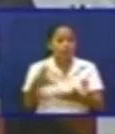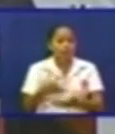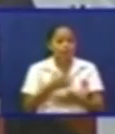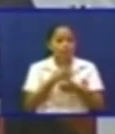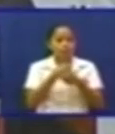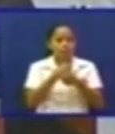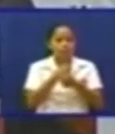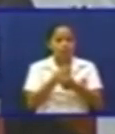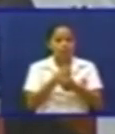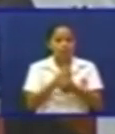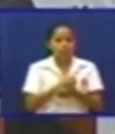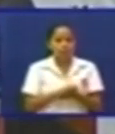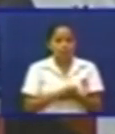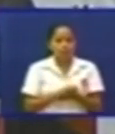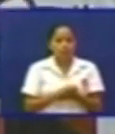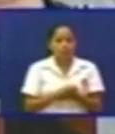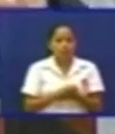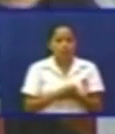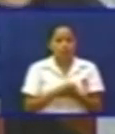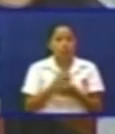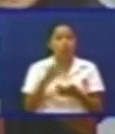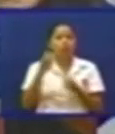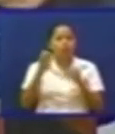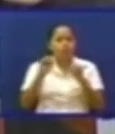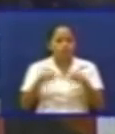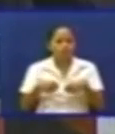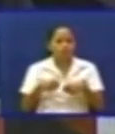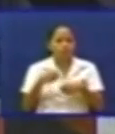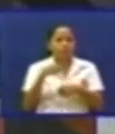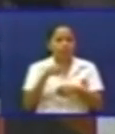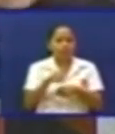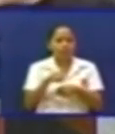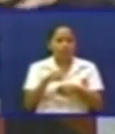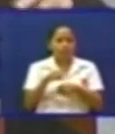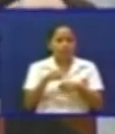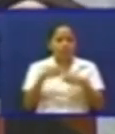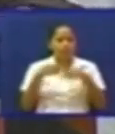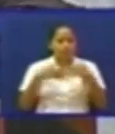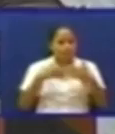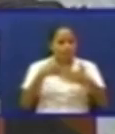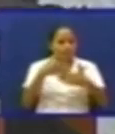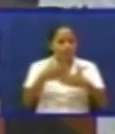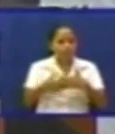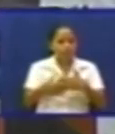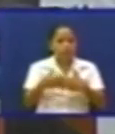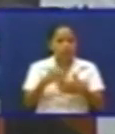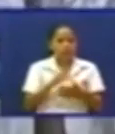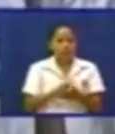apoderarse. Y lograron avanzar